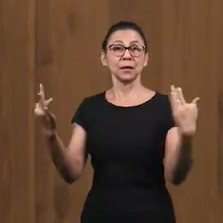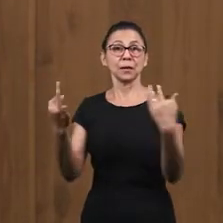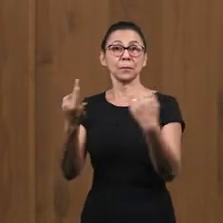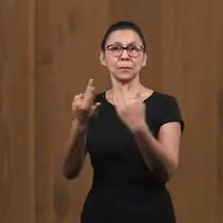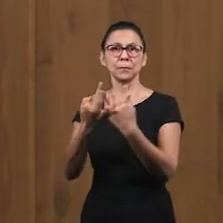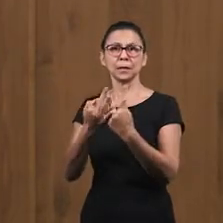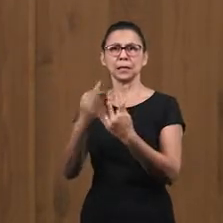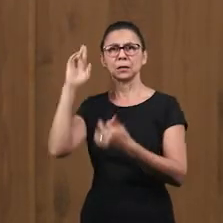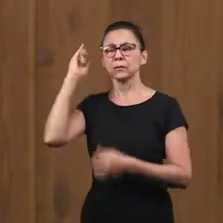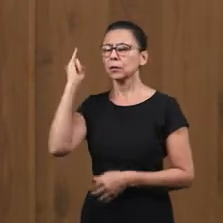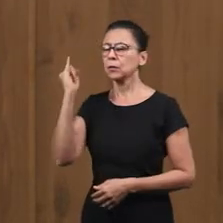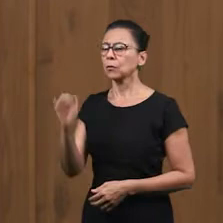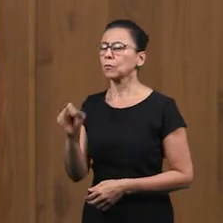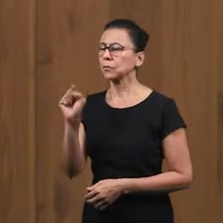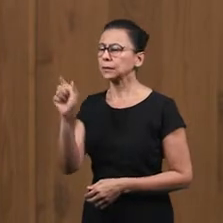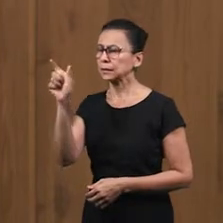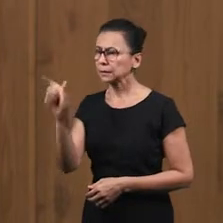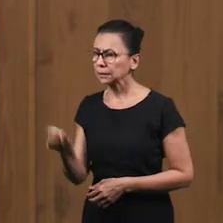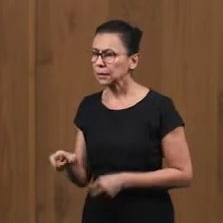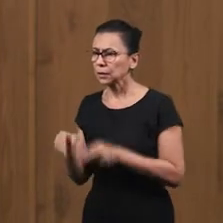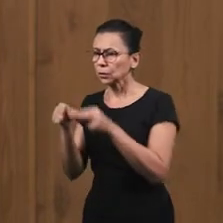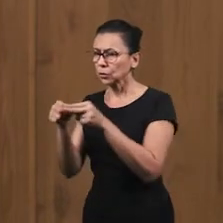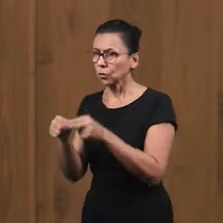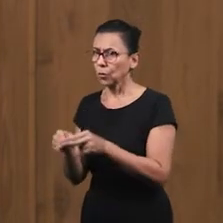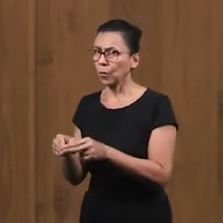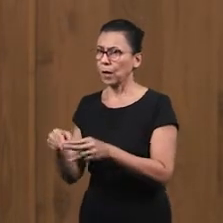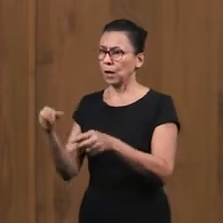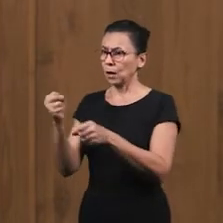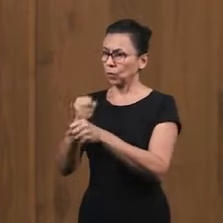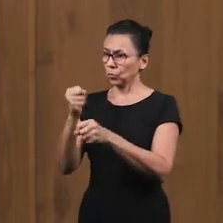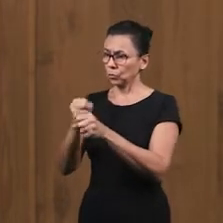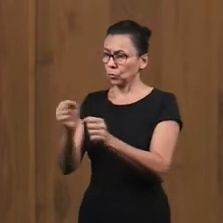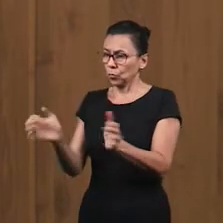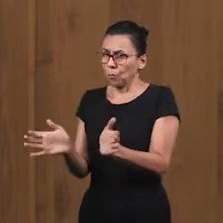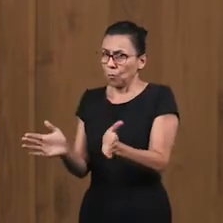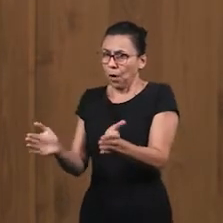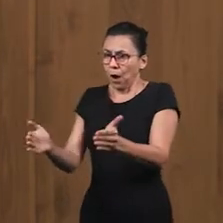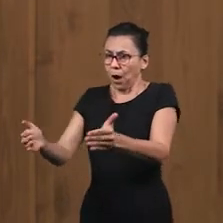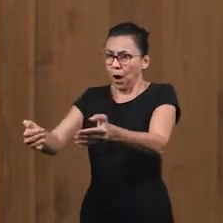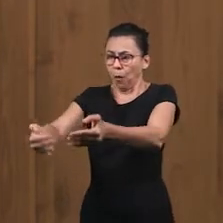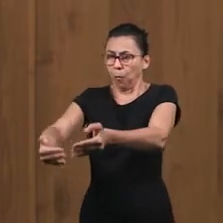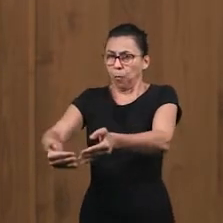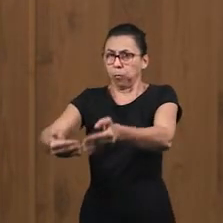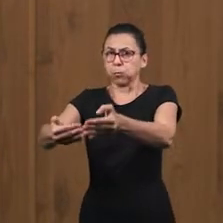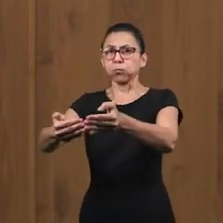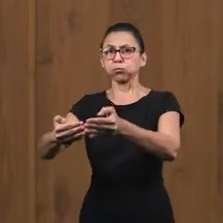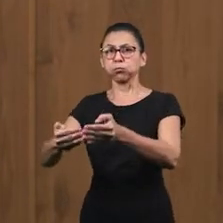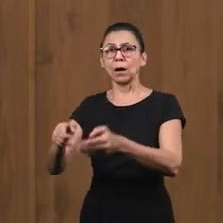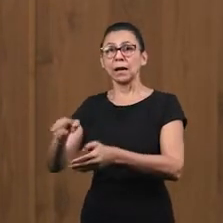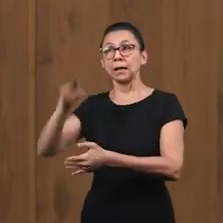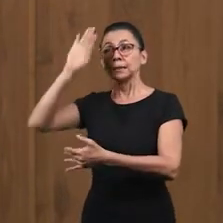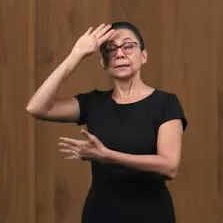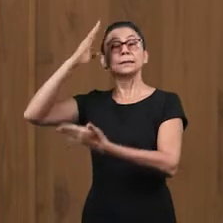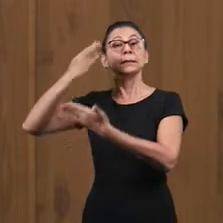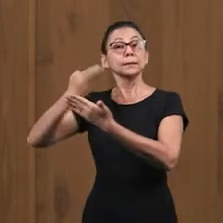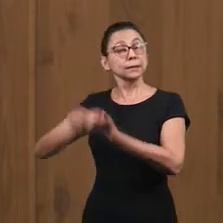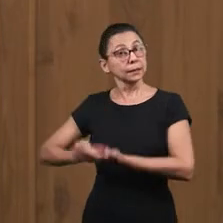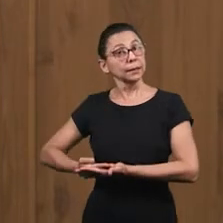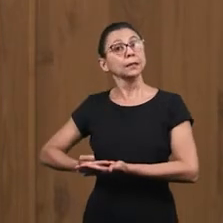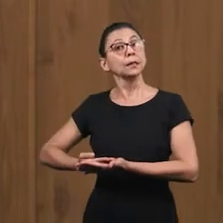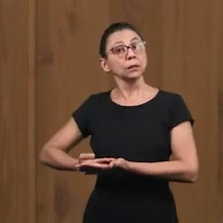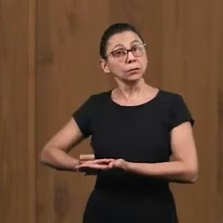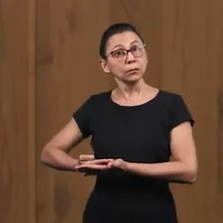habló a Noé que construya un arca y Noé creyó, obedeció, e